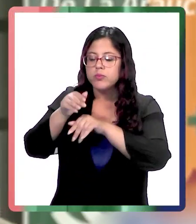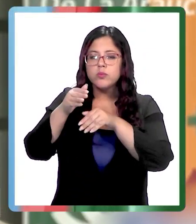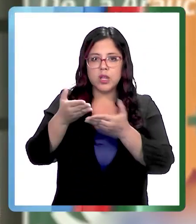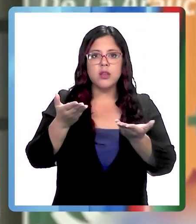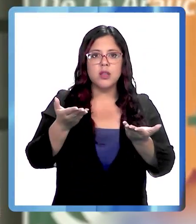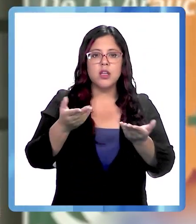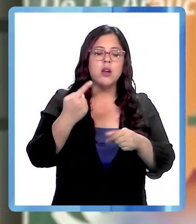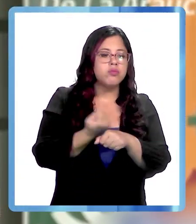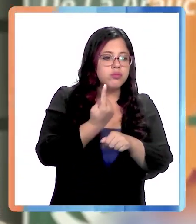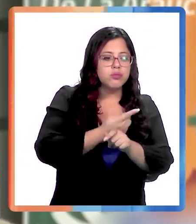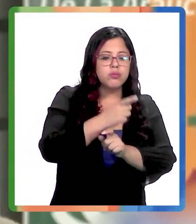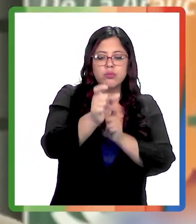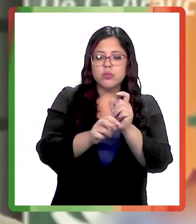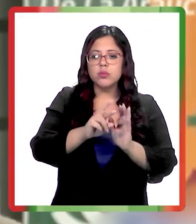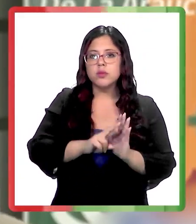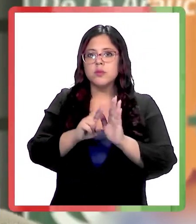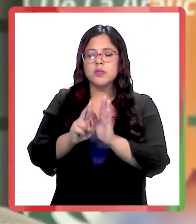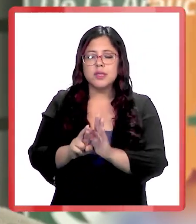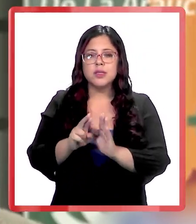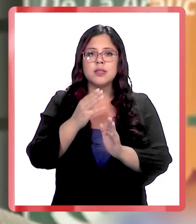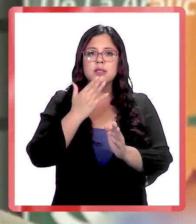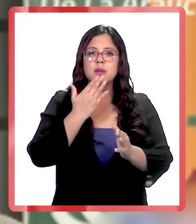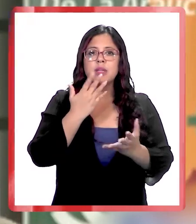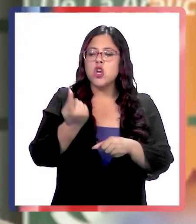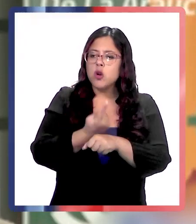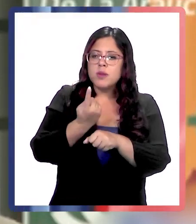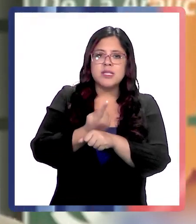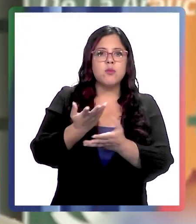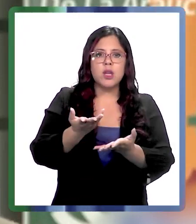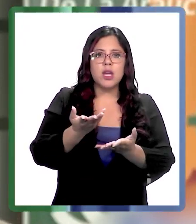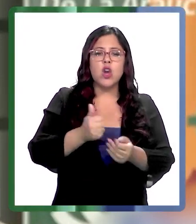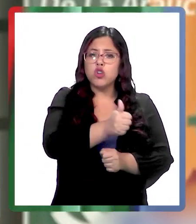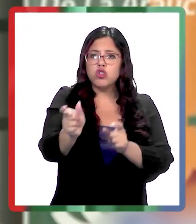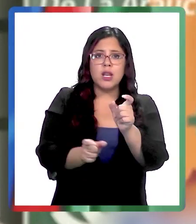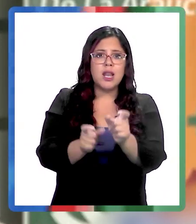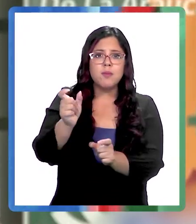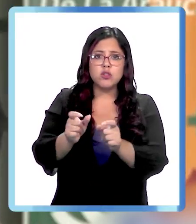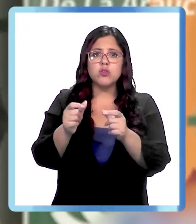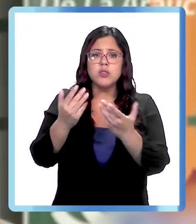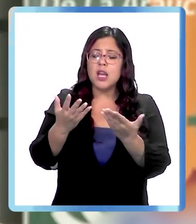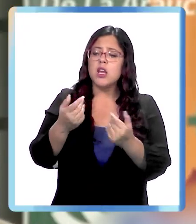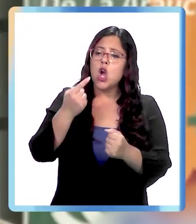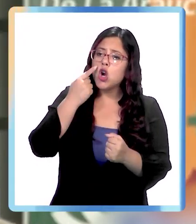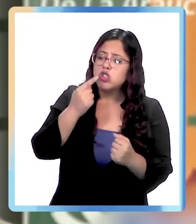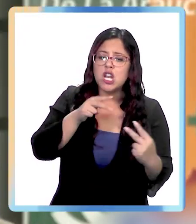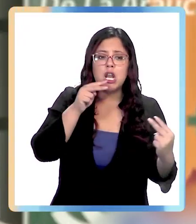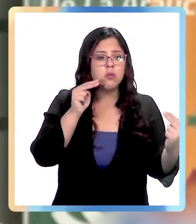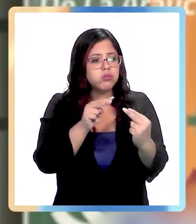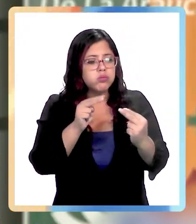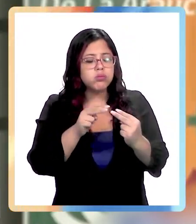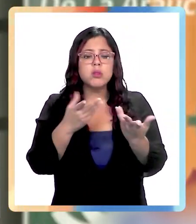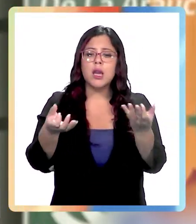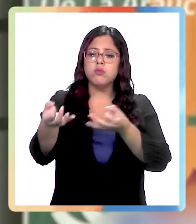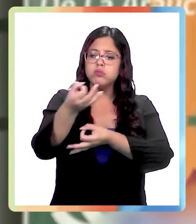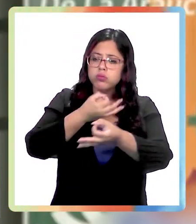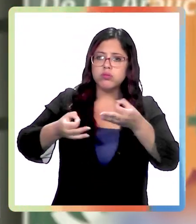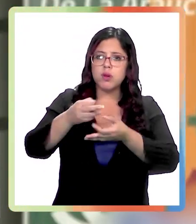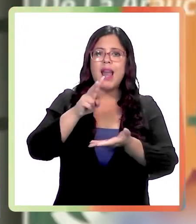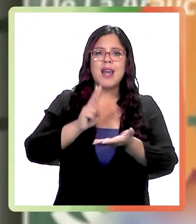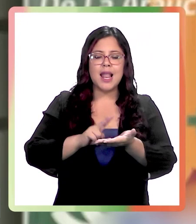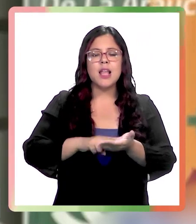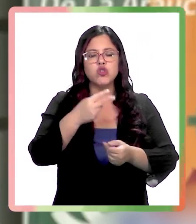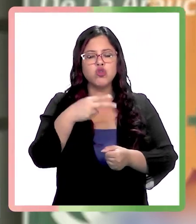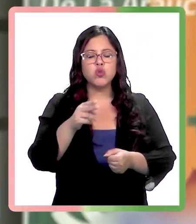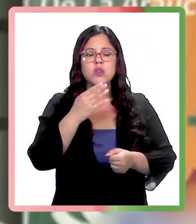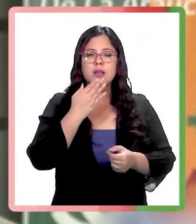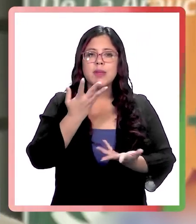terreno, conversamos con los dirigentes, conversamos con todas las personas, porque queremos conocerlos, ver y que nos cuenten sus realidades,